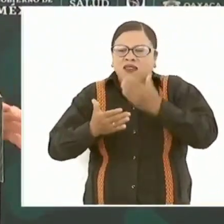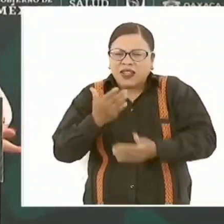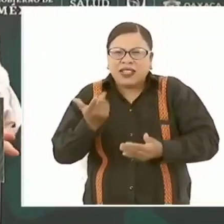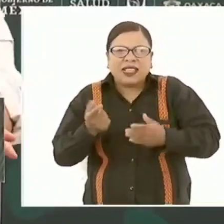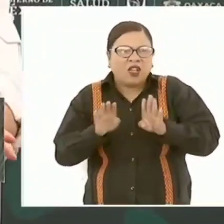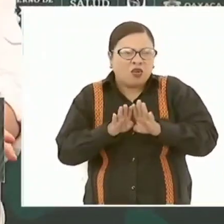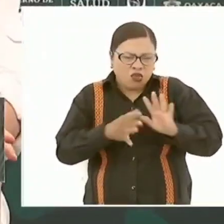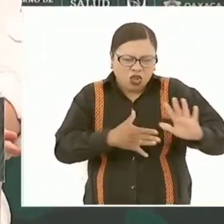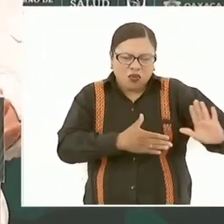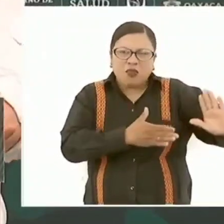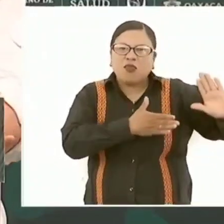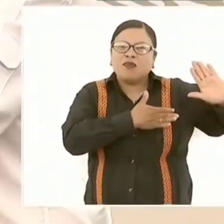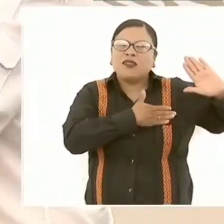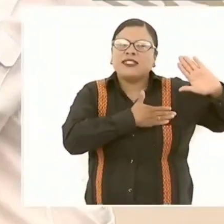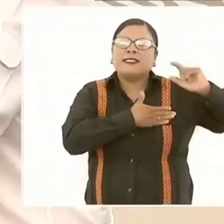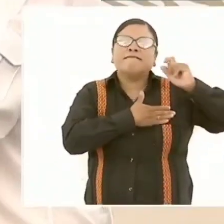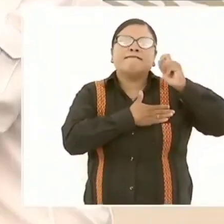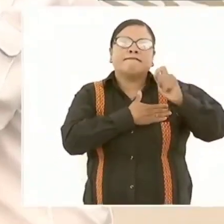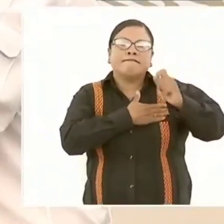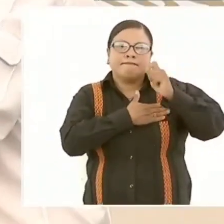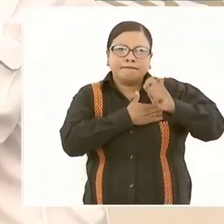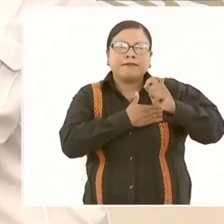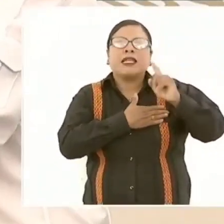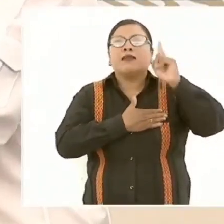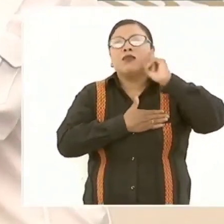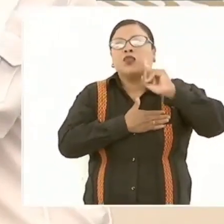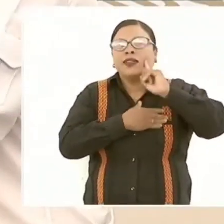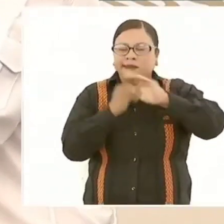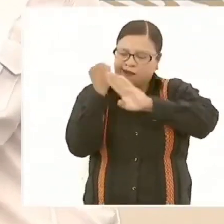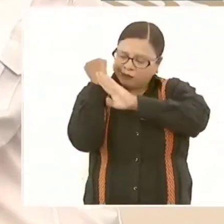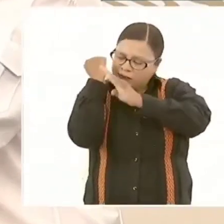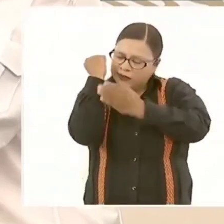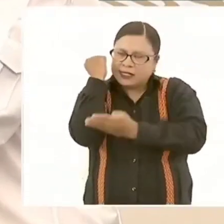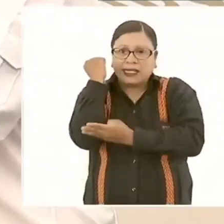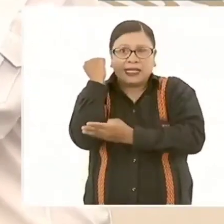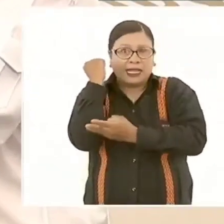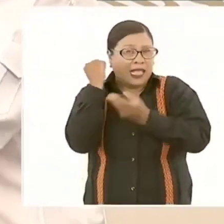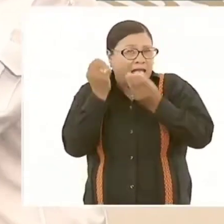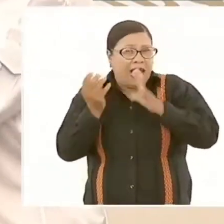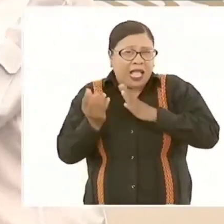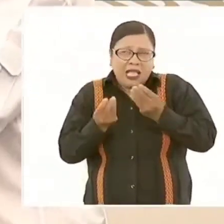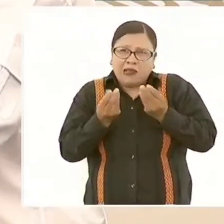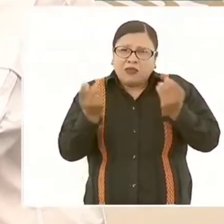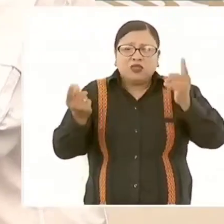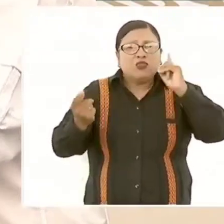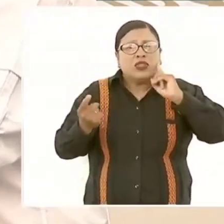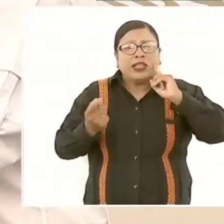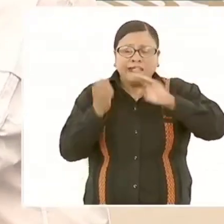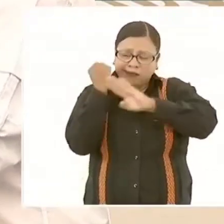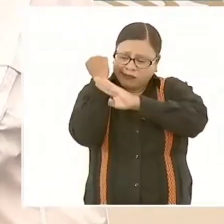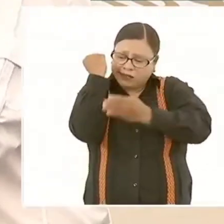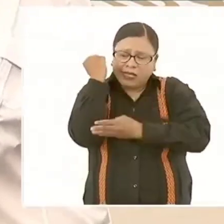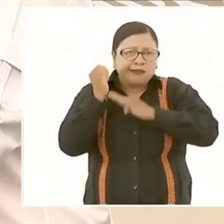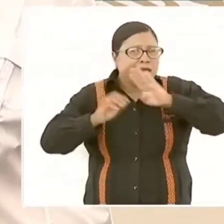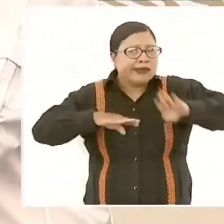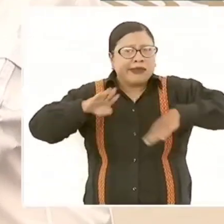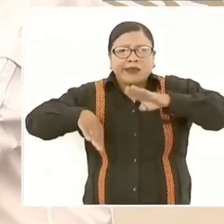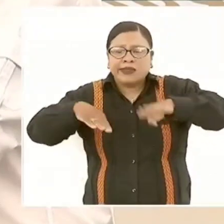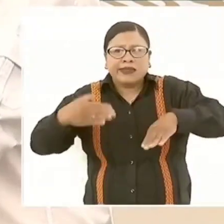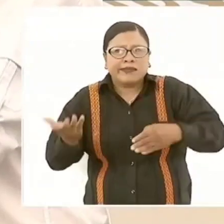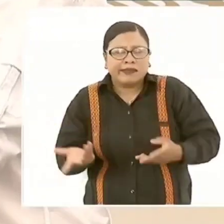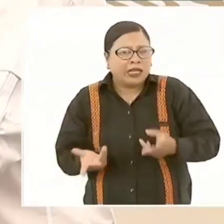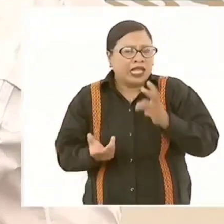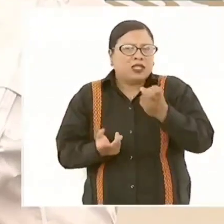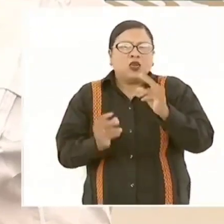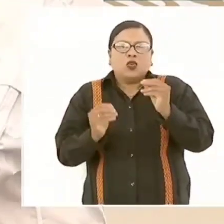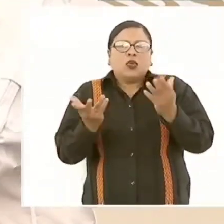de los compromisos que tenemos es con las mujeres embarazadas. La muerte materna es un indicador de un sistema que no está haciendo algo